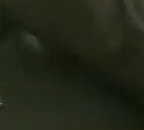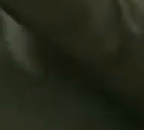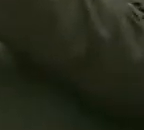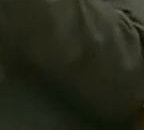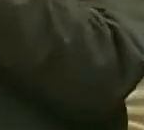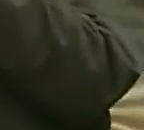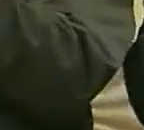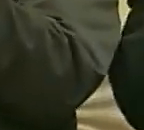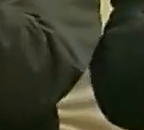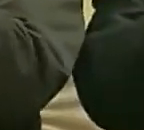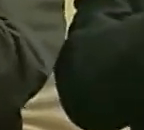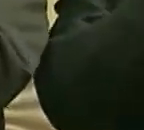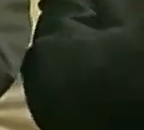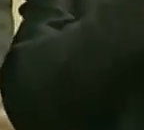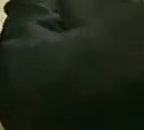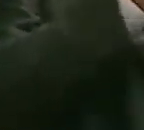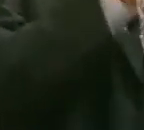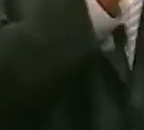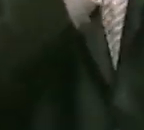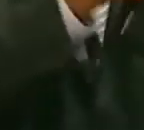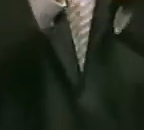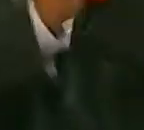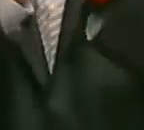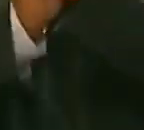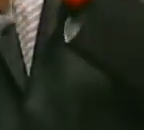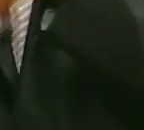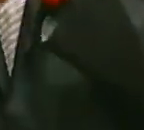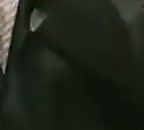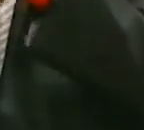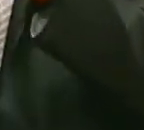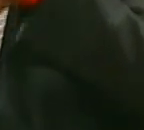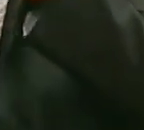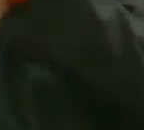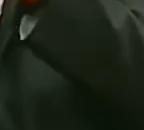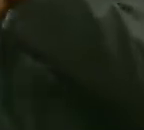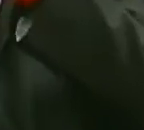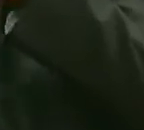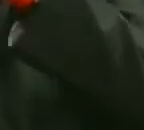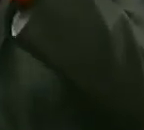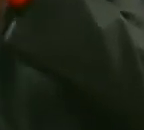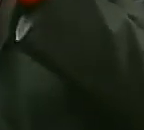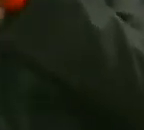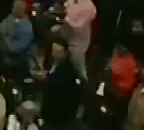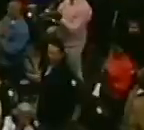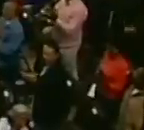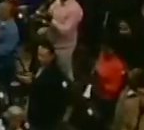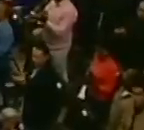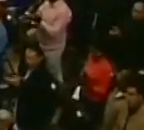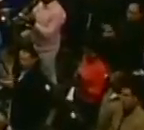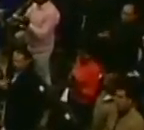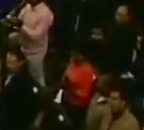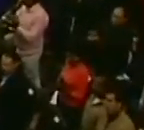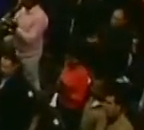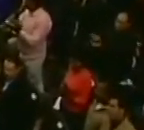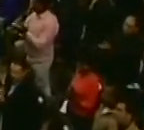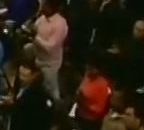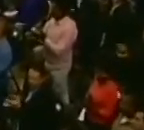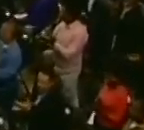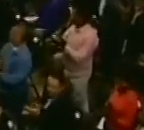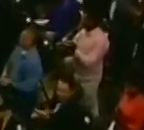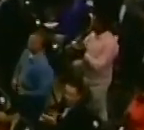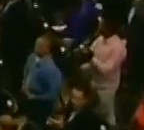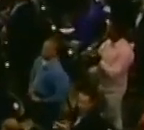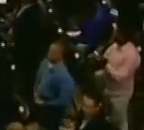al rector de la universidad nacional de seguridad al director de la policía nacional ante el director del 6